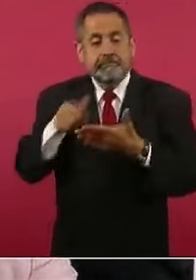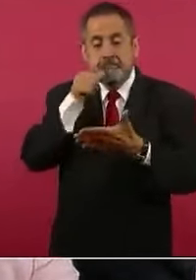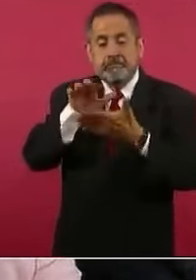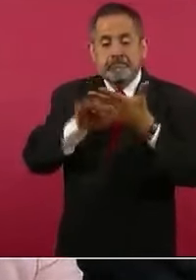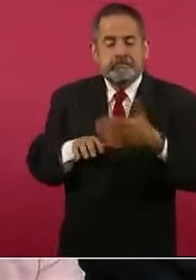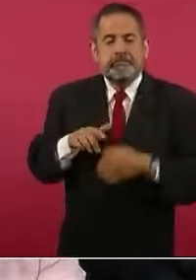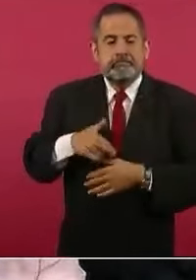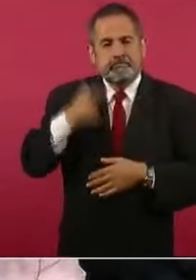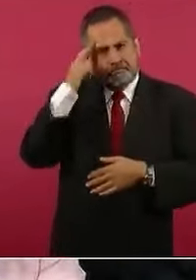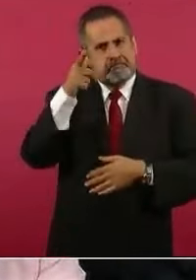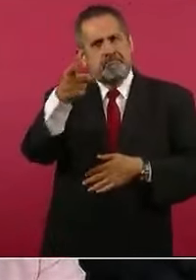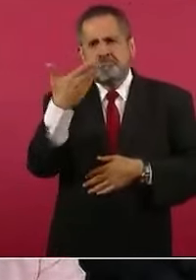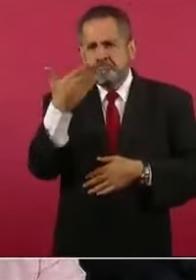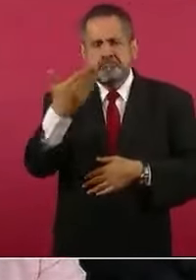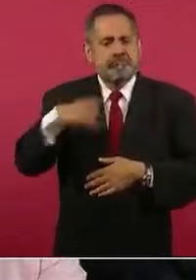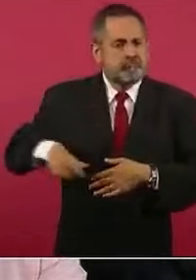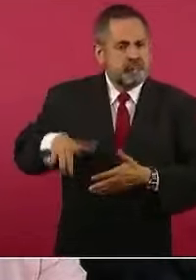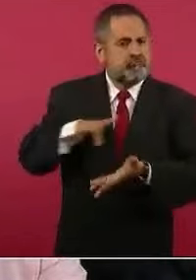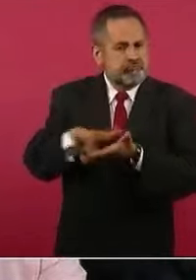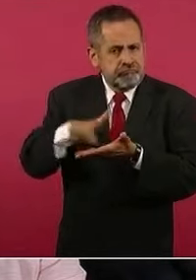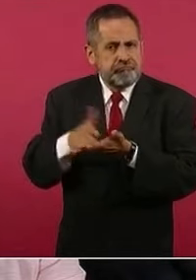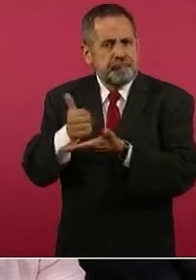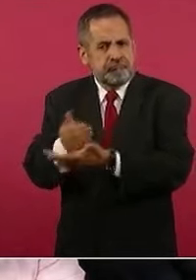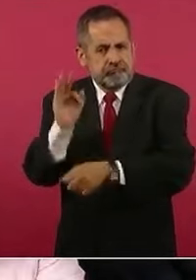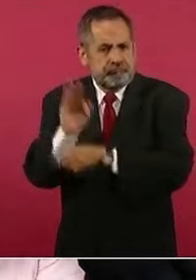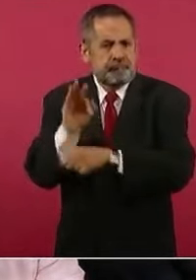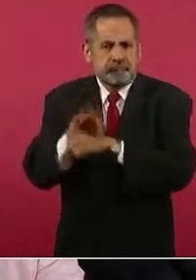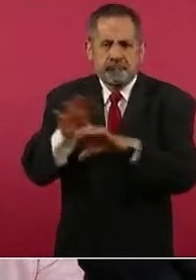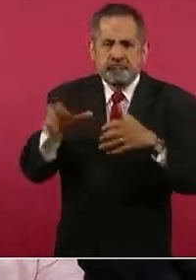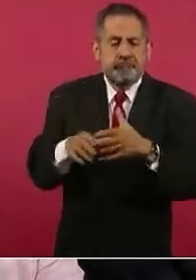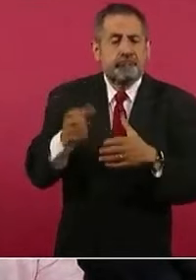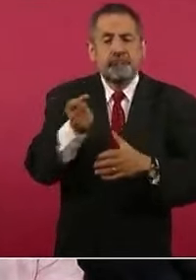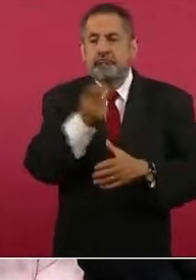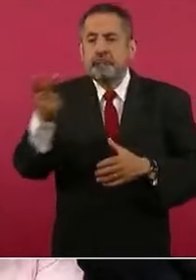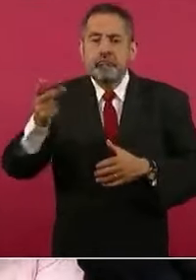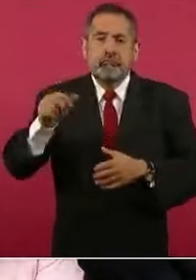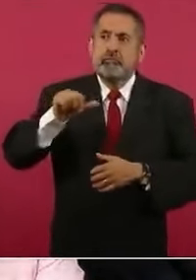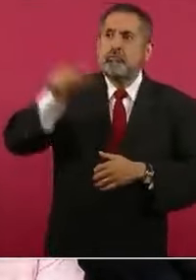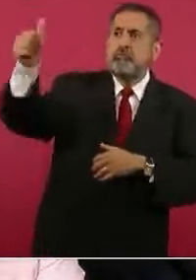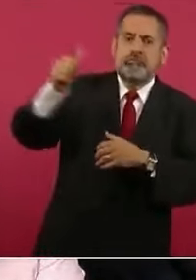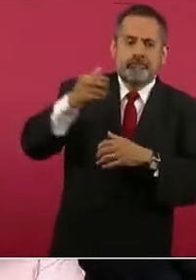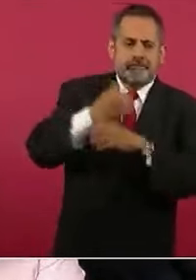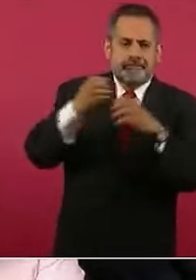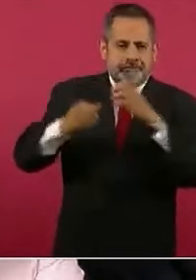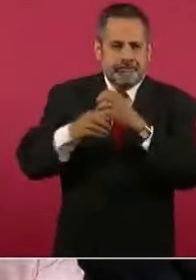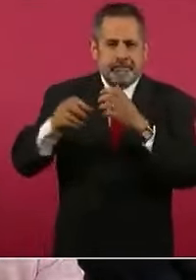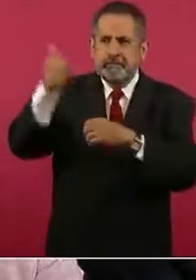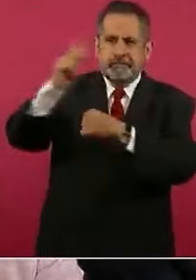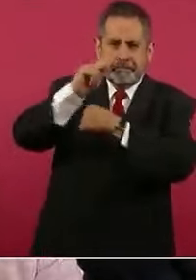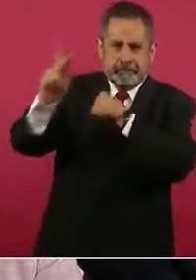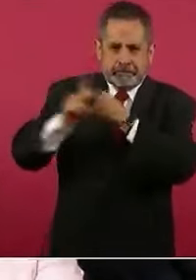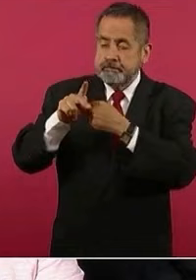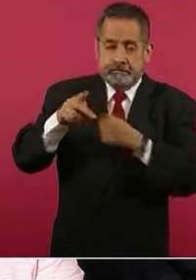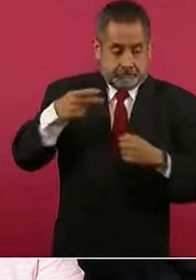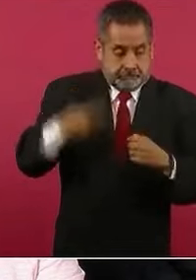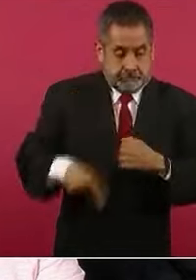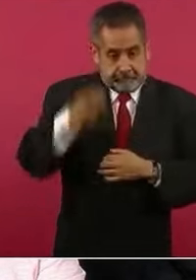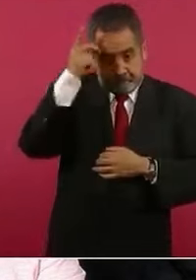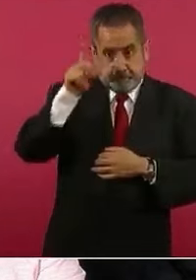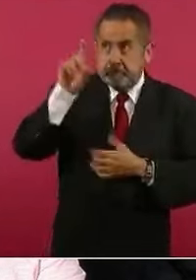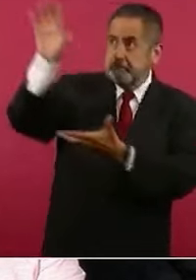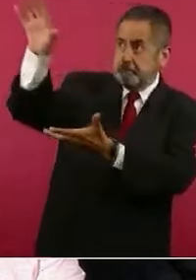el impulso de su gobierno en las labores de repatriación a México de bienes arqueológicos. Sin embargo, esta situación tiene su origen en